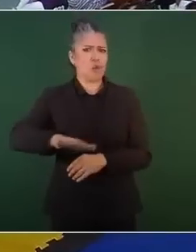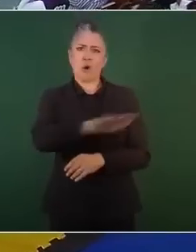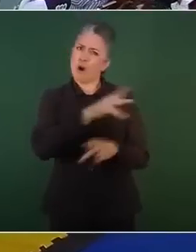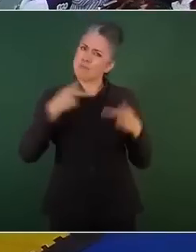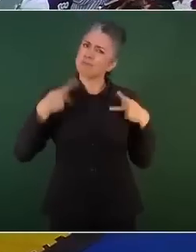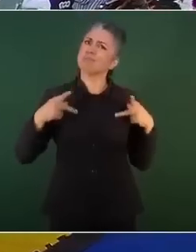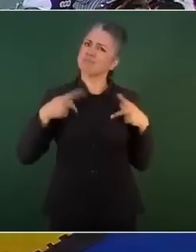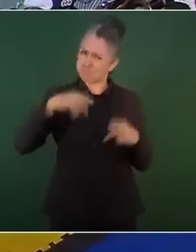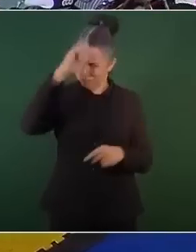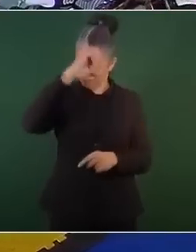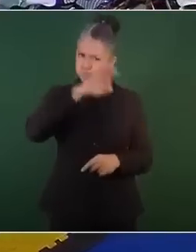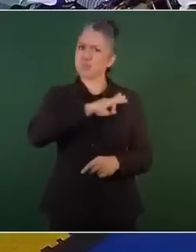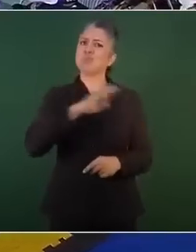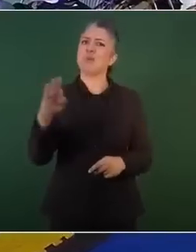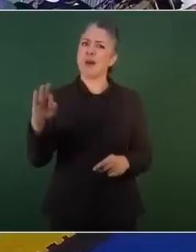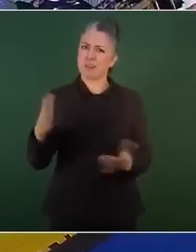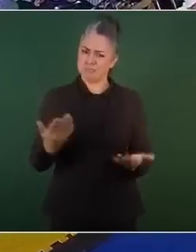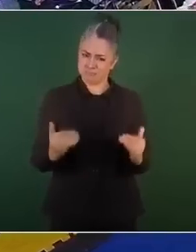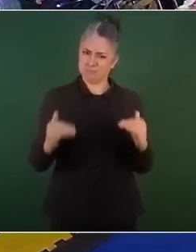podemos